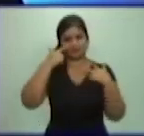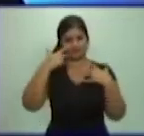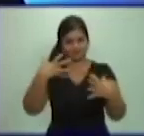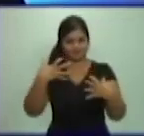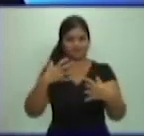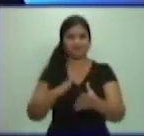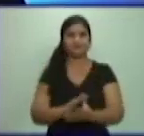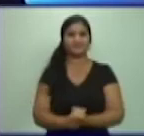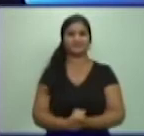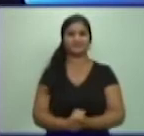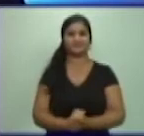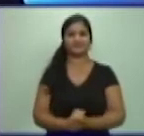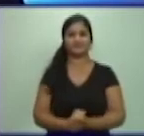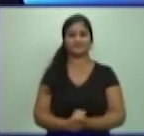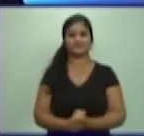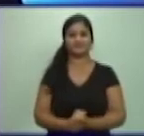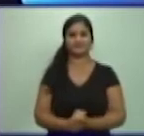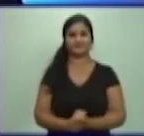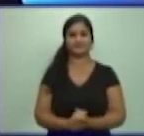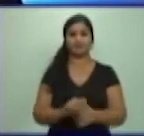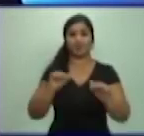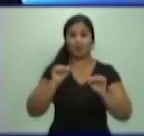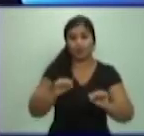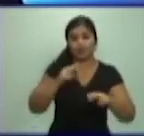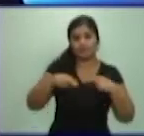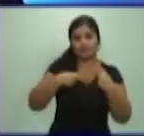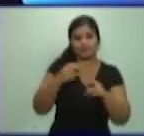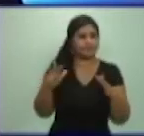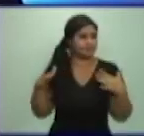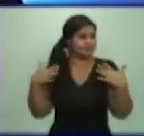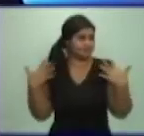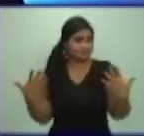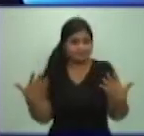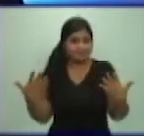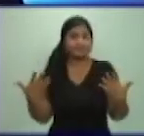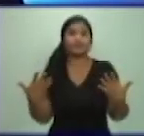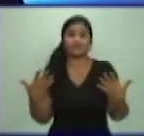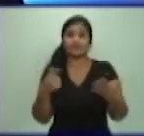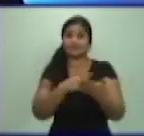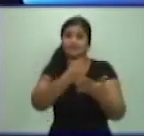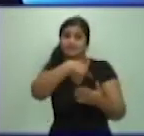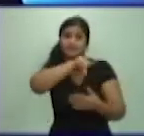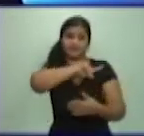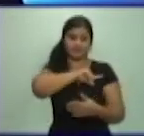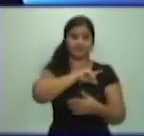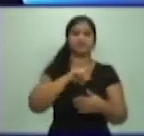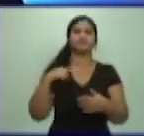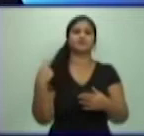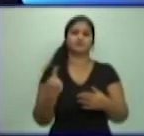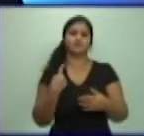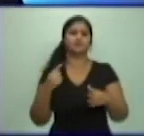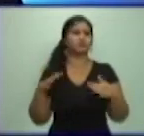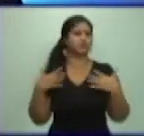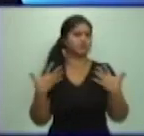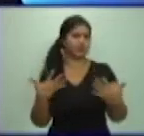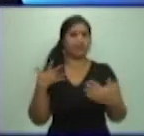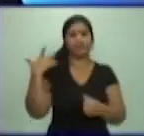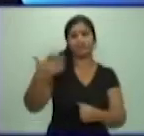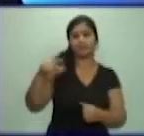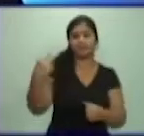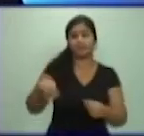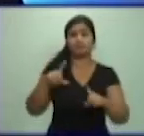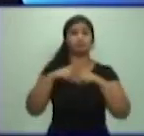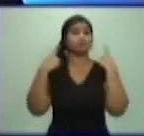anteriormente. Bueno, ¿qué pretendemos hacer en la clase de hoy? En la clase anterior nosotros hicimos una generalización de todos